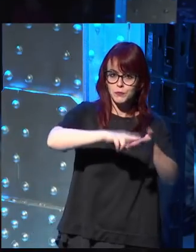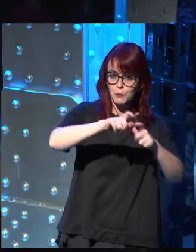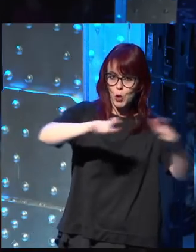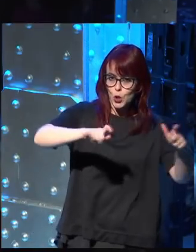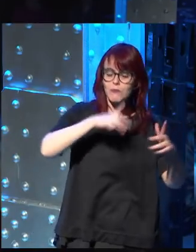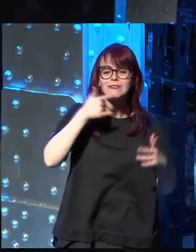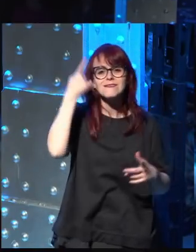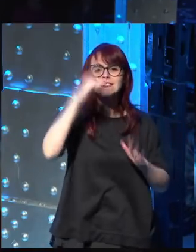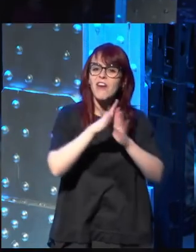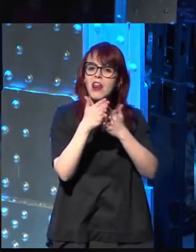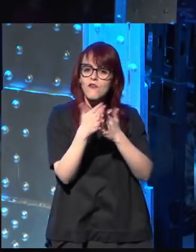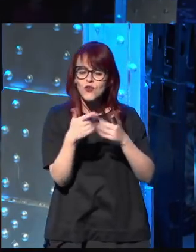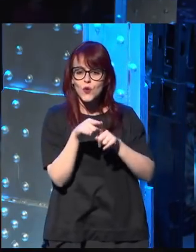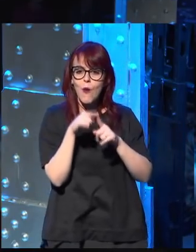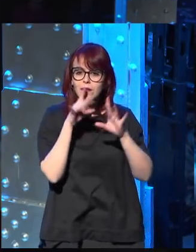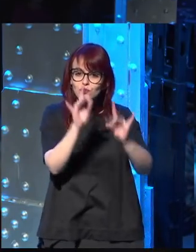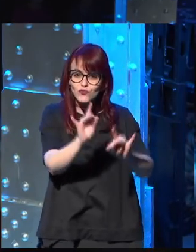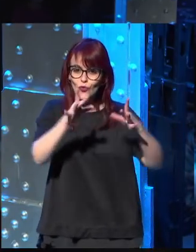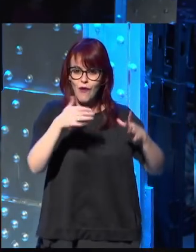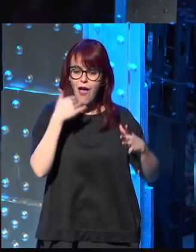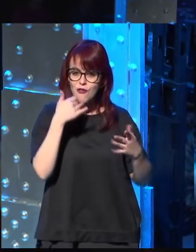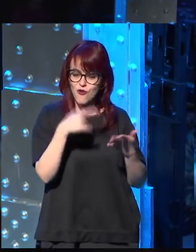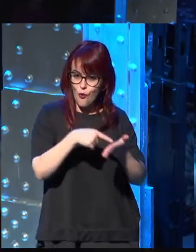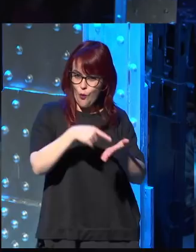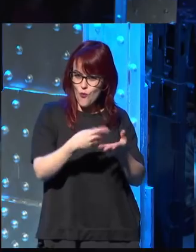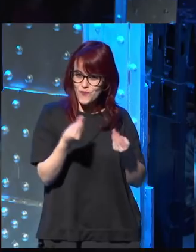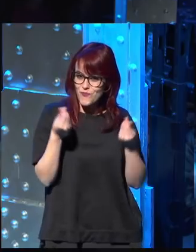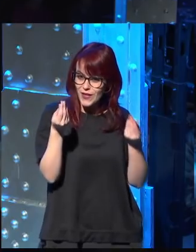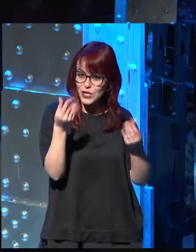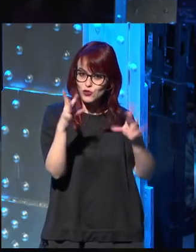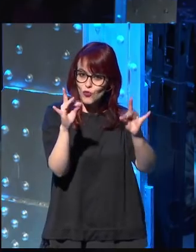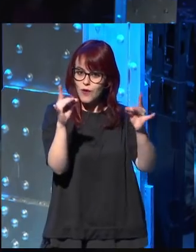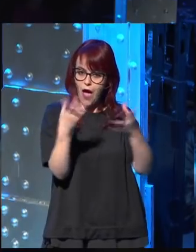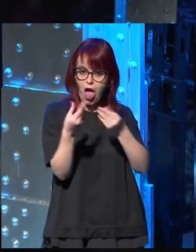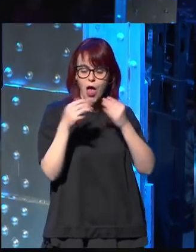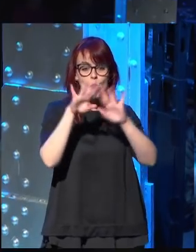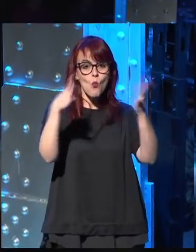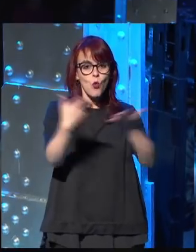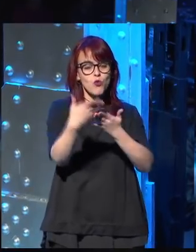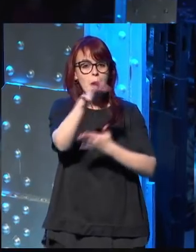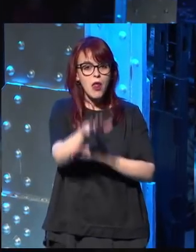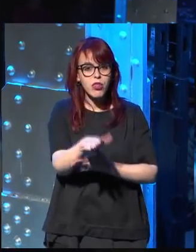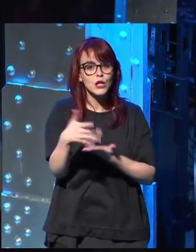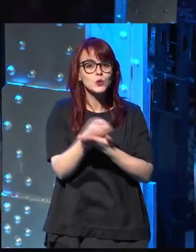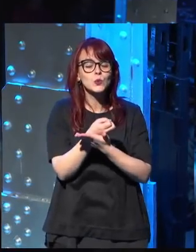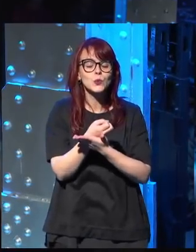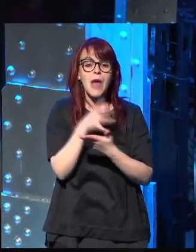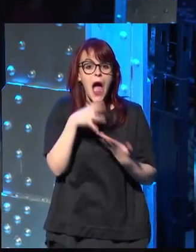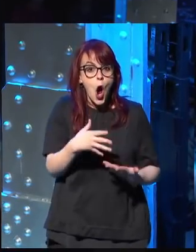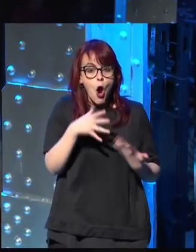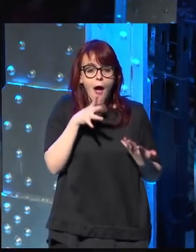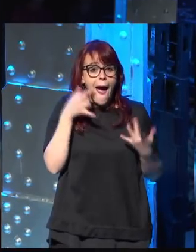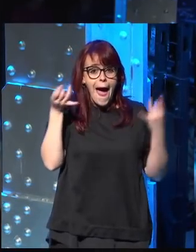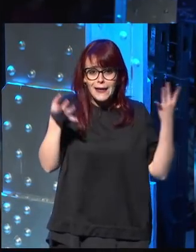una reivindicación de lo material y de lo tangible y de el propio, ¿no? En un mundo en el que todo parece que toda